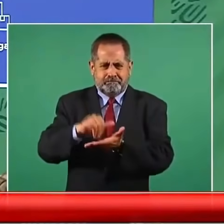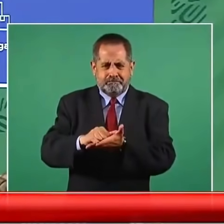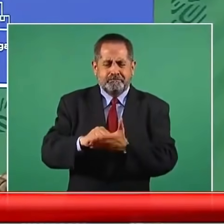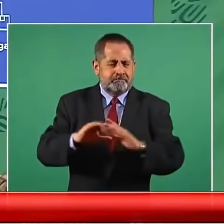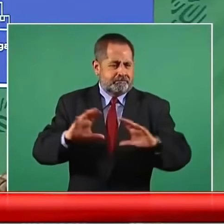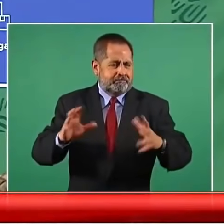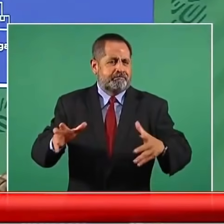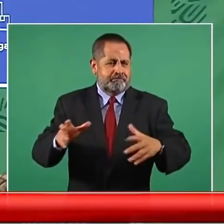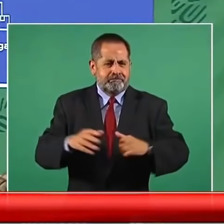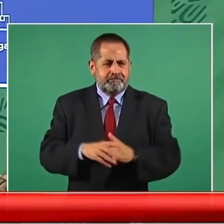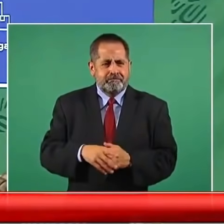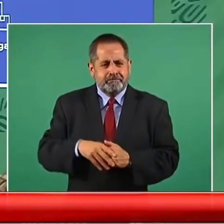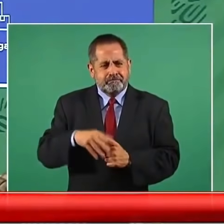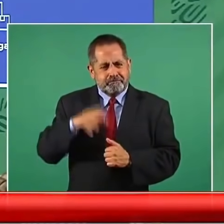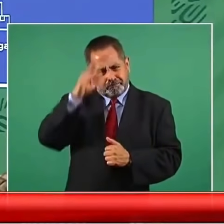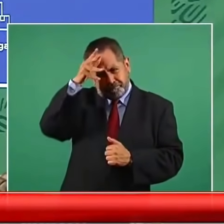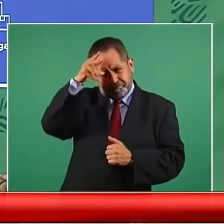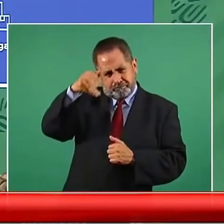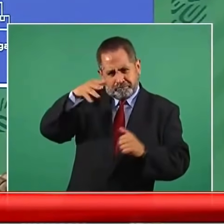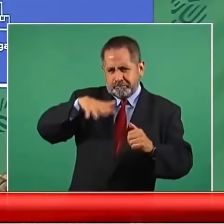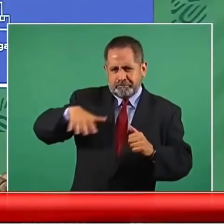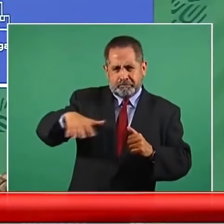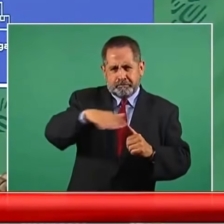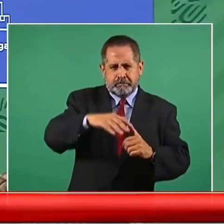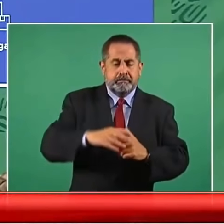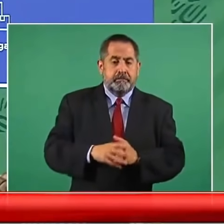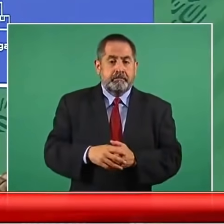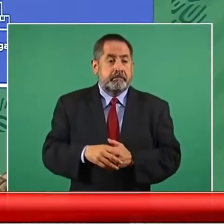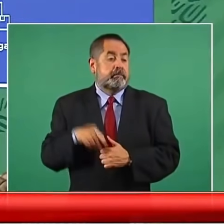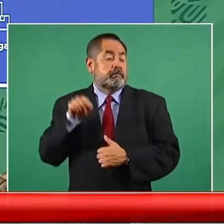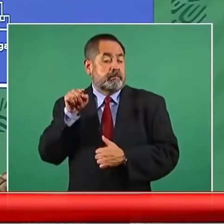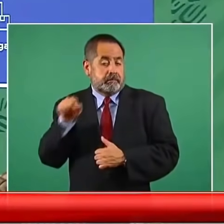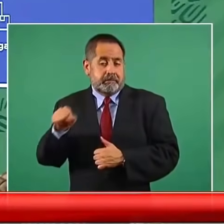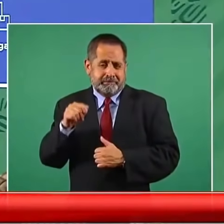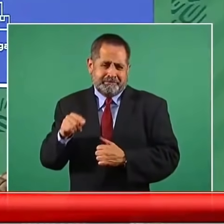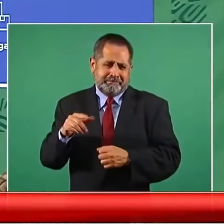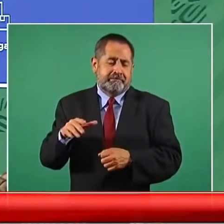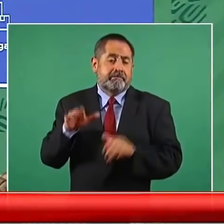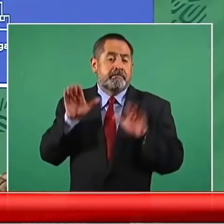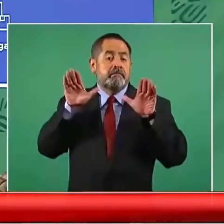Aquí, como está tan lleno el aeropuerto de Cancún,